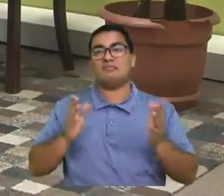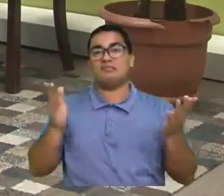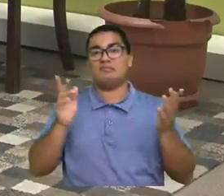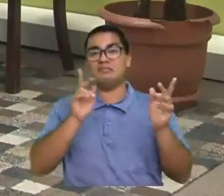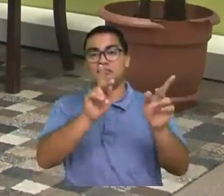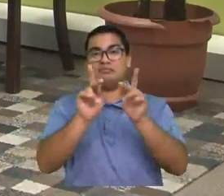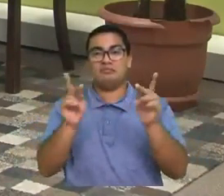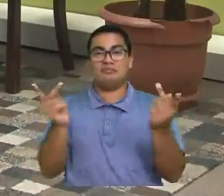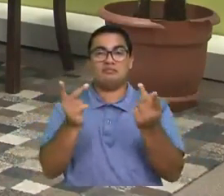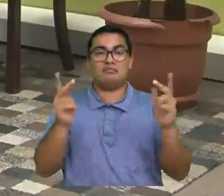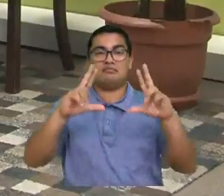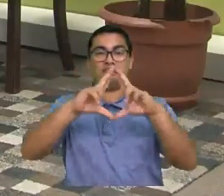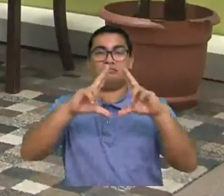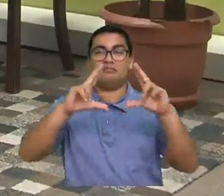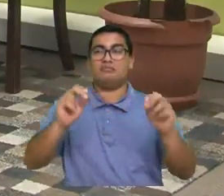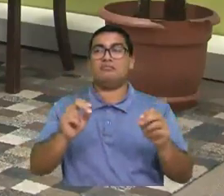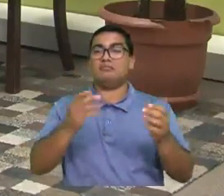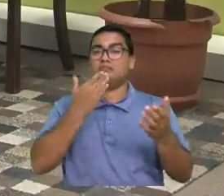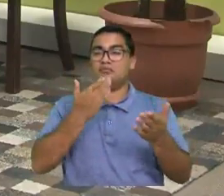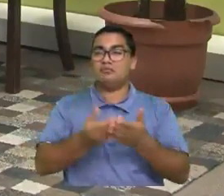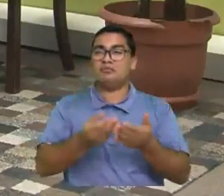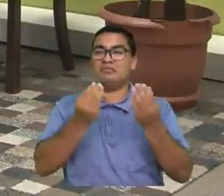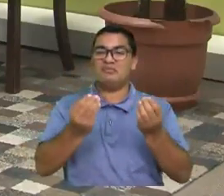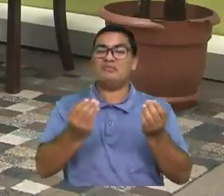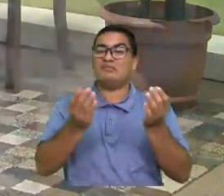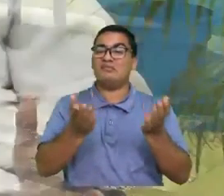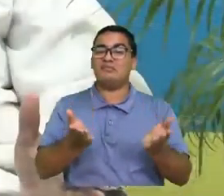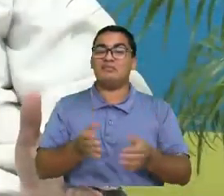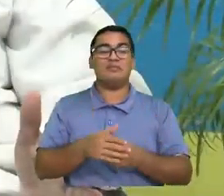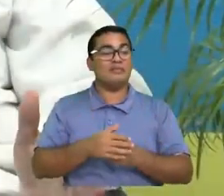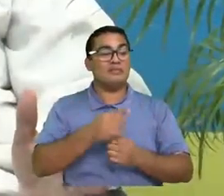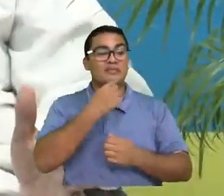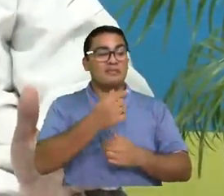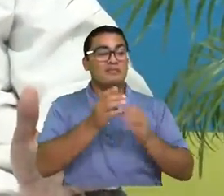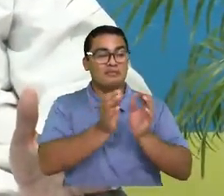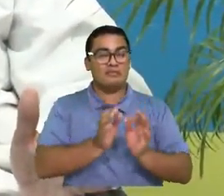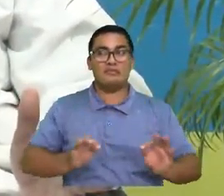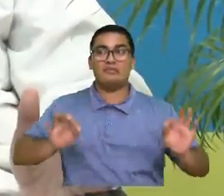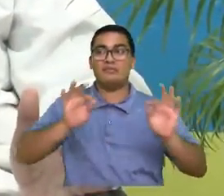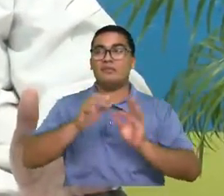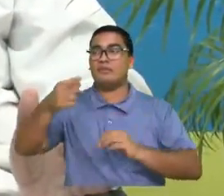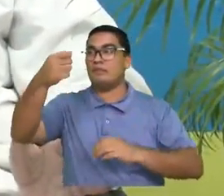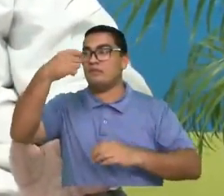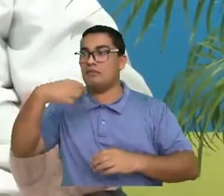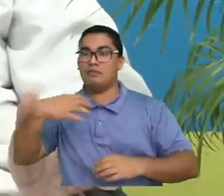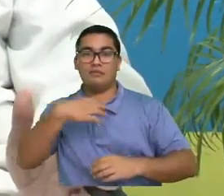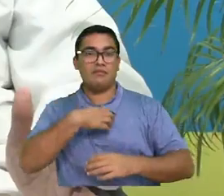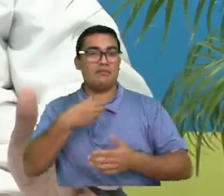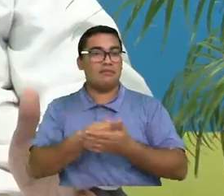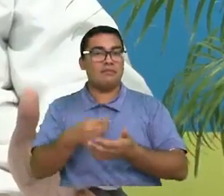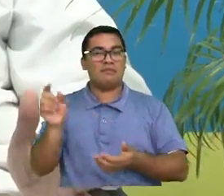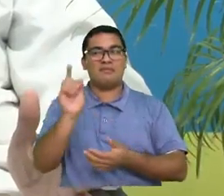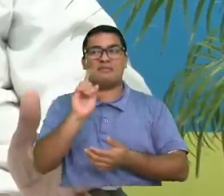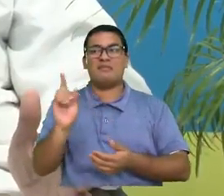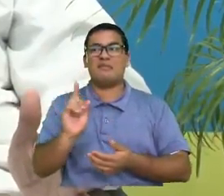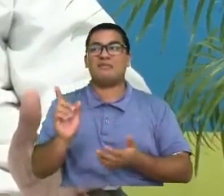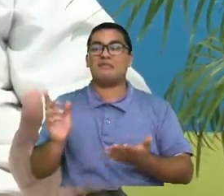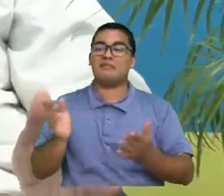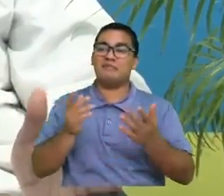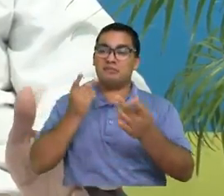población nicaragüense. Gracias. Y lo más importante es que no hay que automedicarse. Uh-huh. Hay que acudir a las unidades